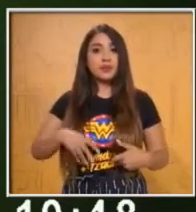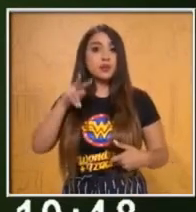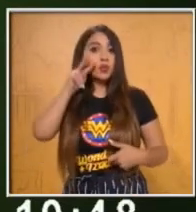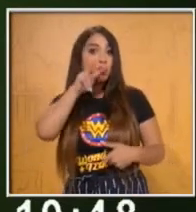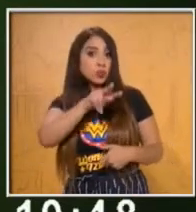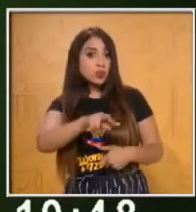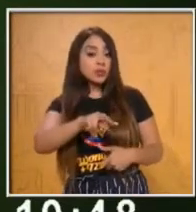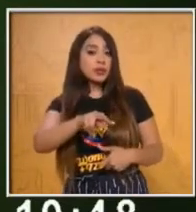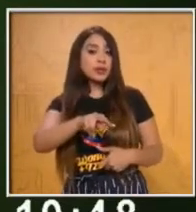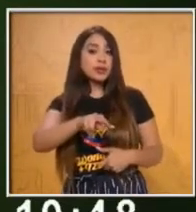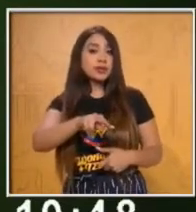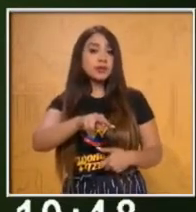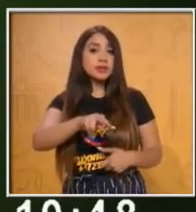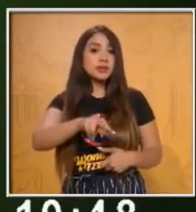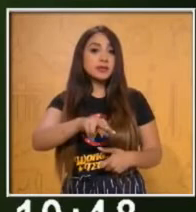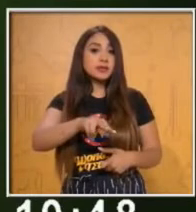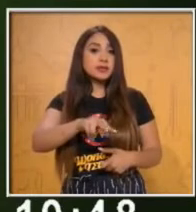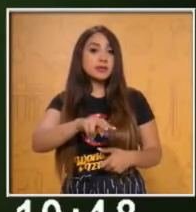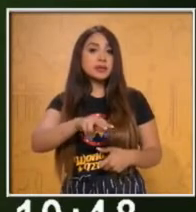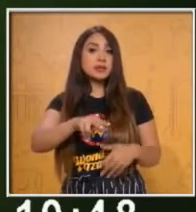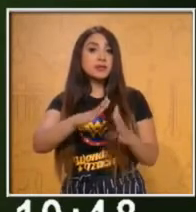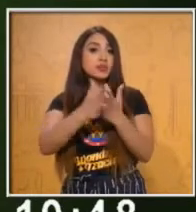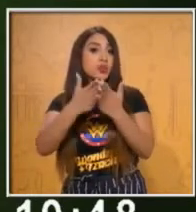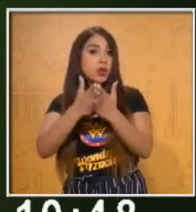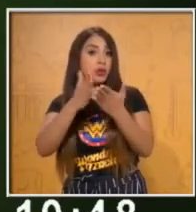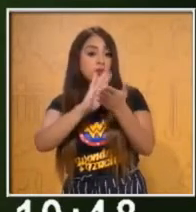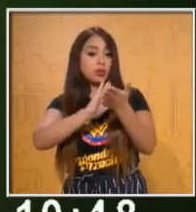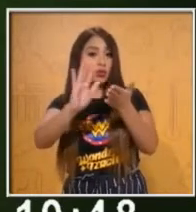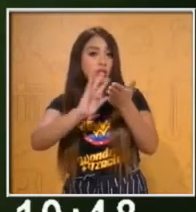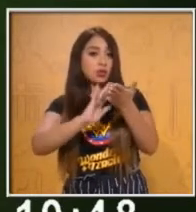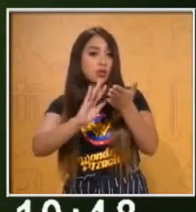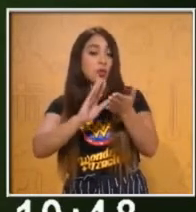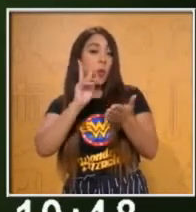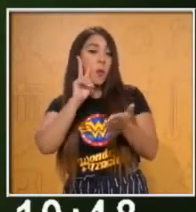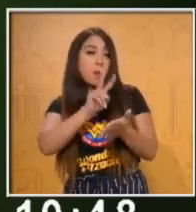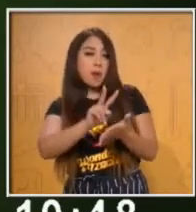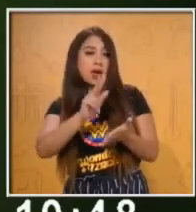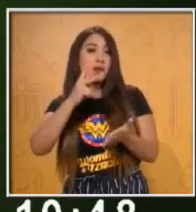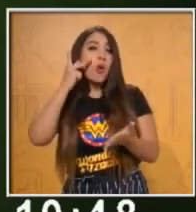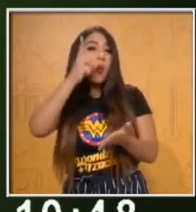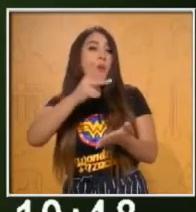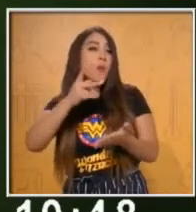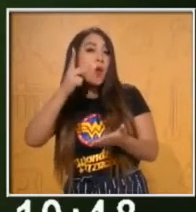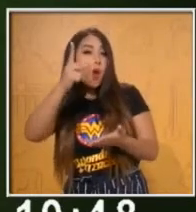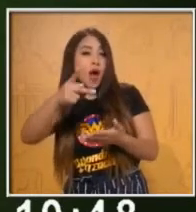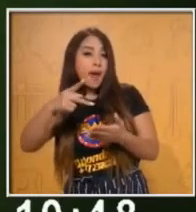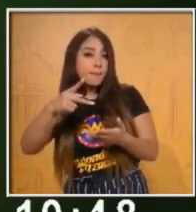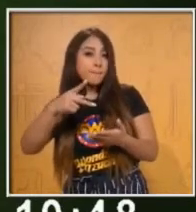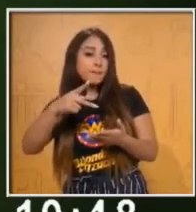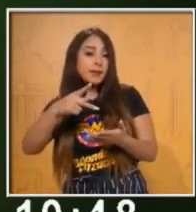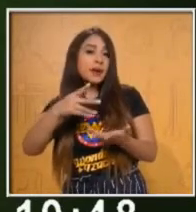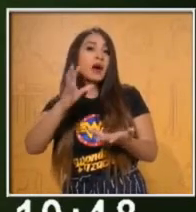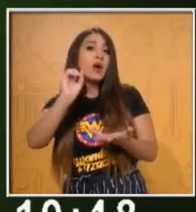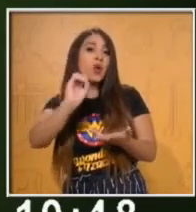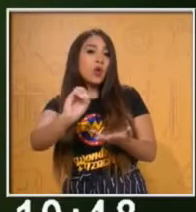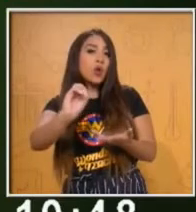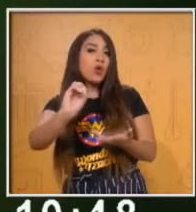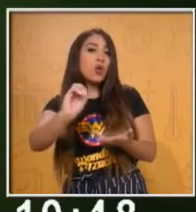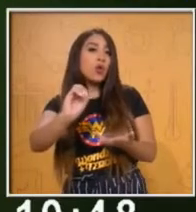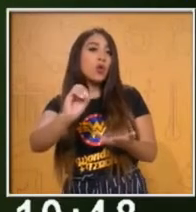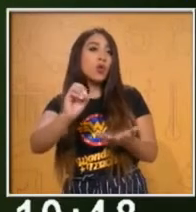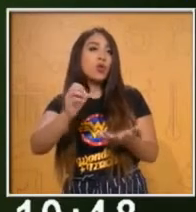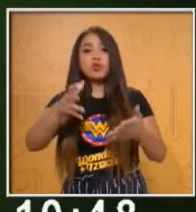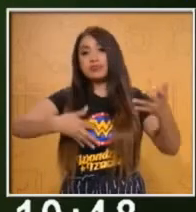tú en tu libro de lecturas, por ejemplo, ves un poema, ves un cuento y ves un guión de teatro, tú